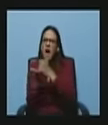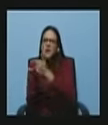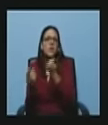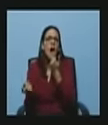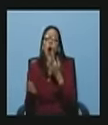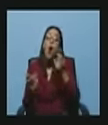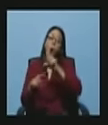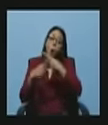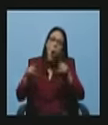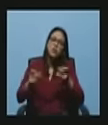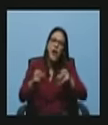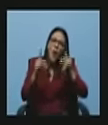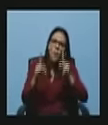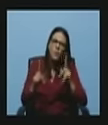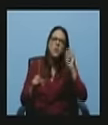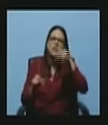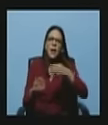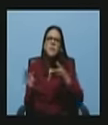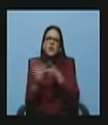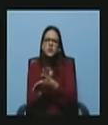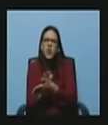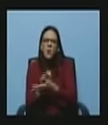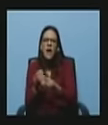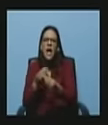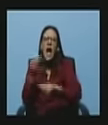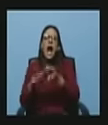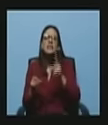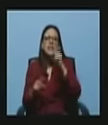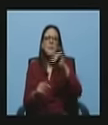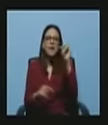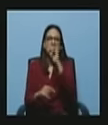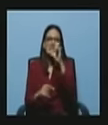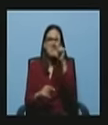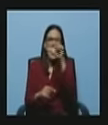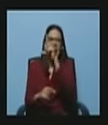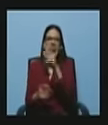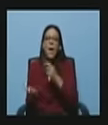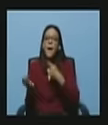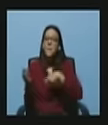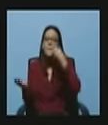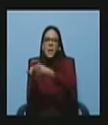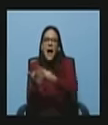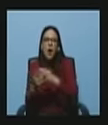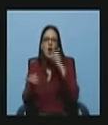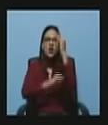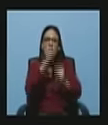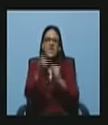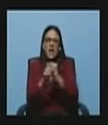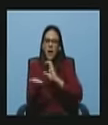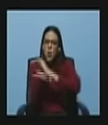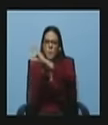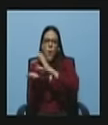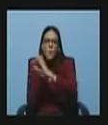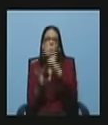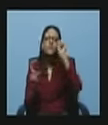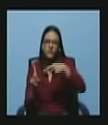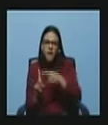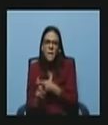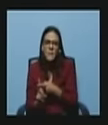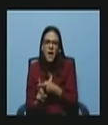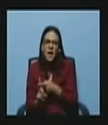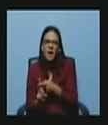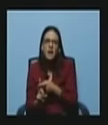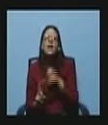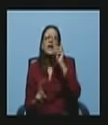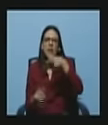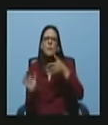otra oportunidad se le había hecho a Juan Pablo de Celes, yo dije a quién se le había hecho a Juan Pablo de Celes, que era Alberto Bunche. Y en